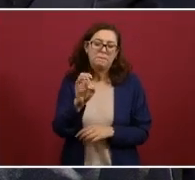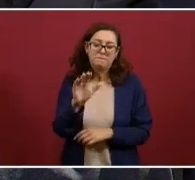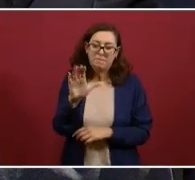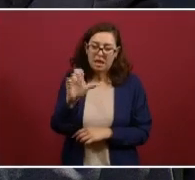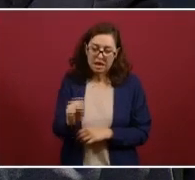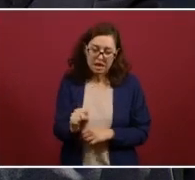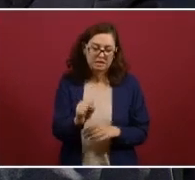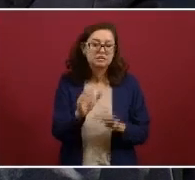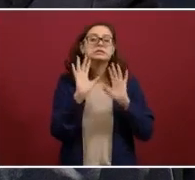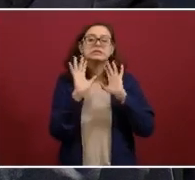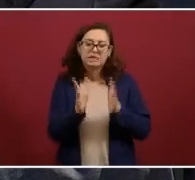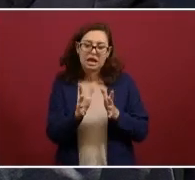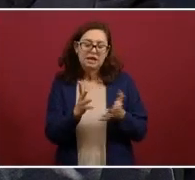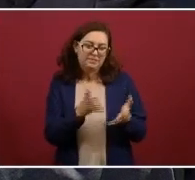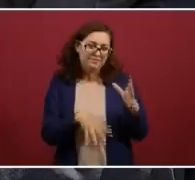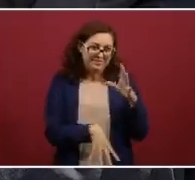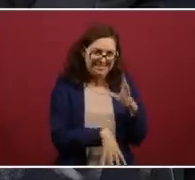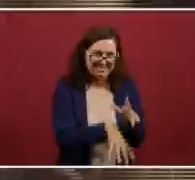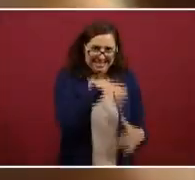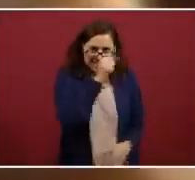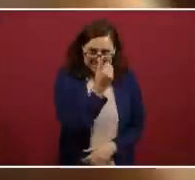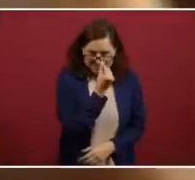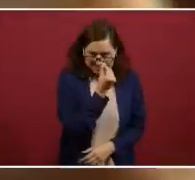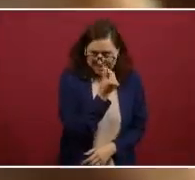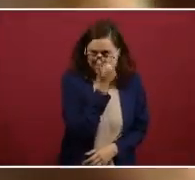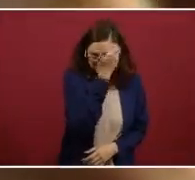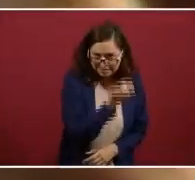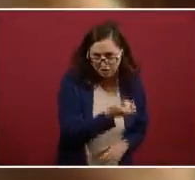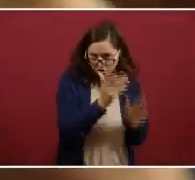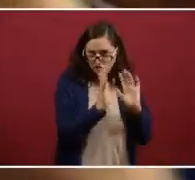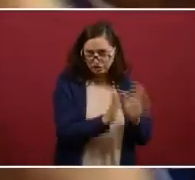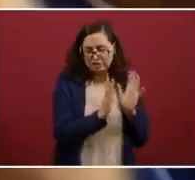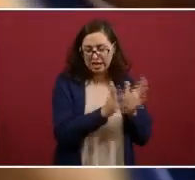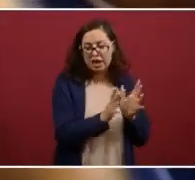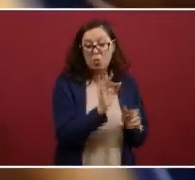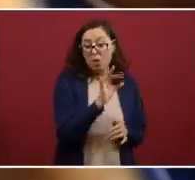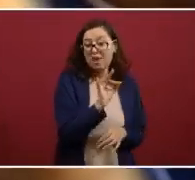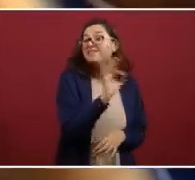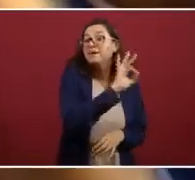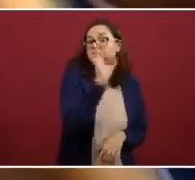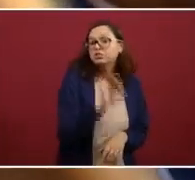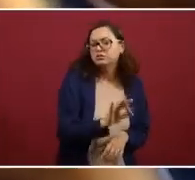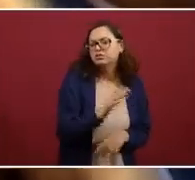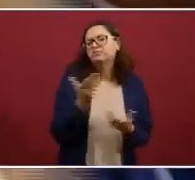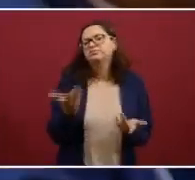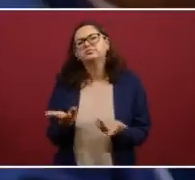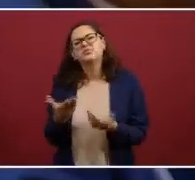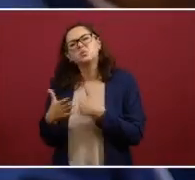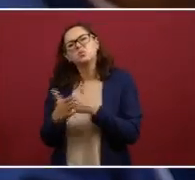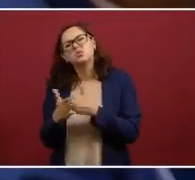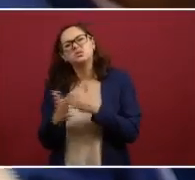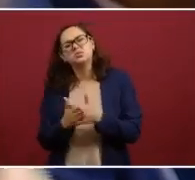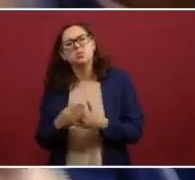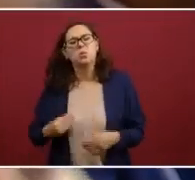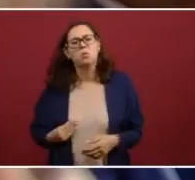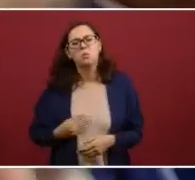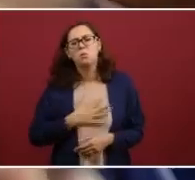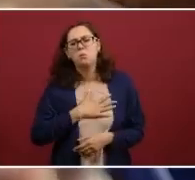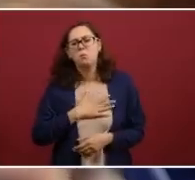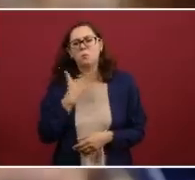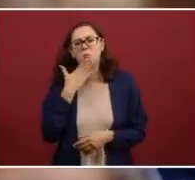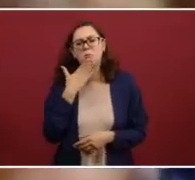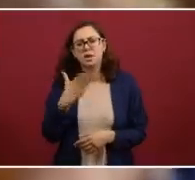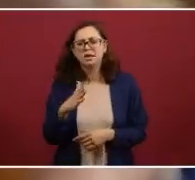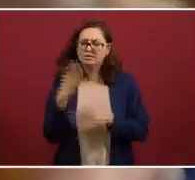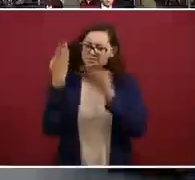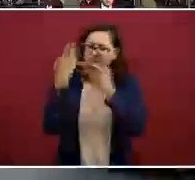han podido acceder ya al dinero, al recurso. ¿Para cuándo ya el Banco del Bienestar o las instancias que